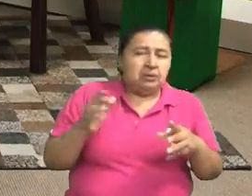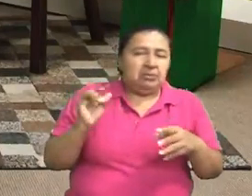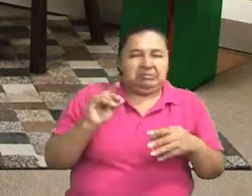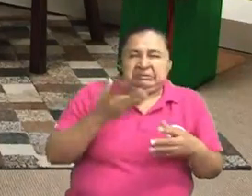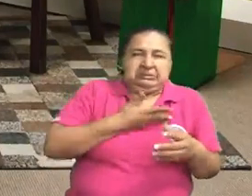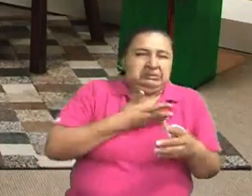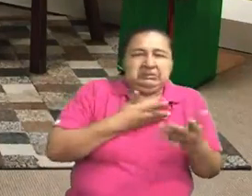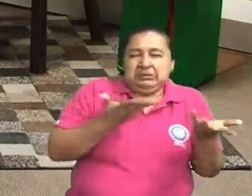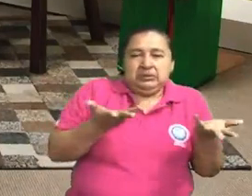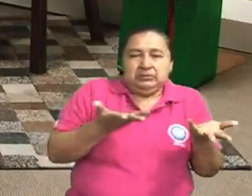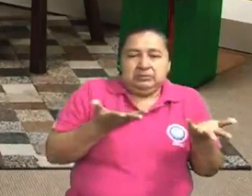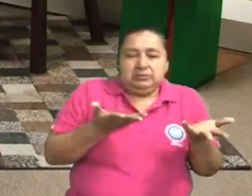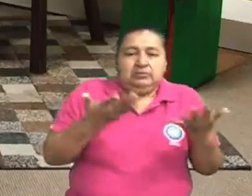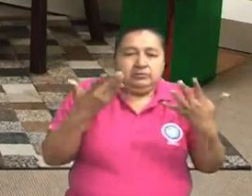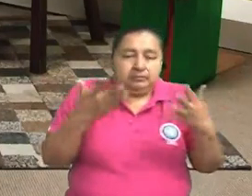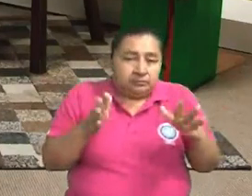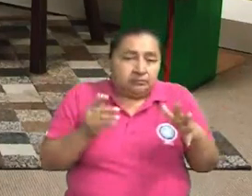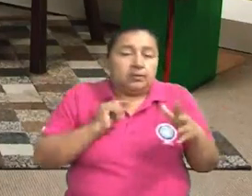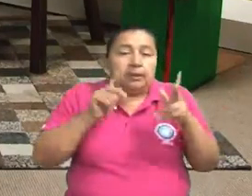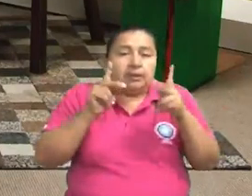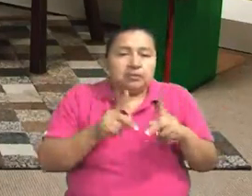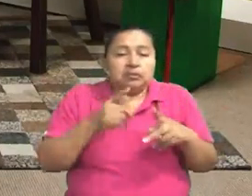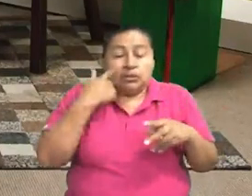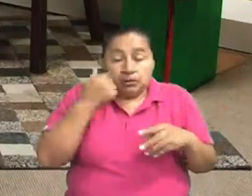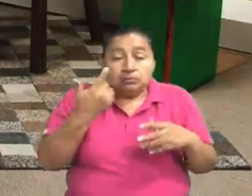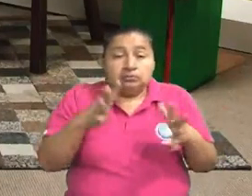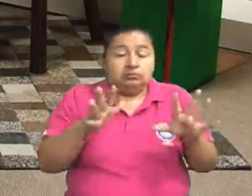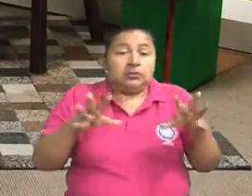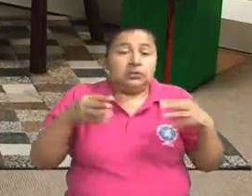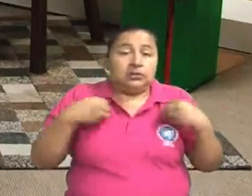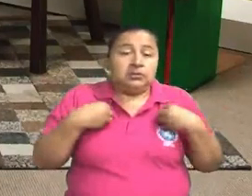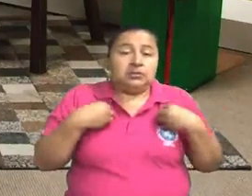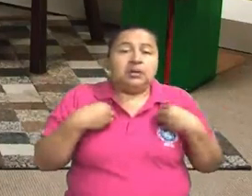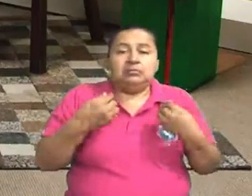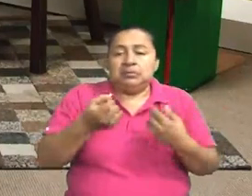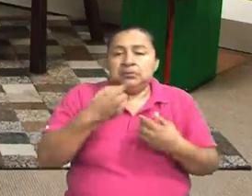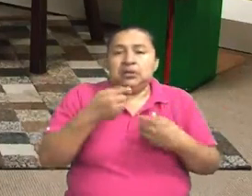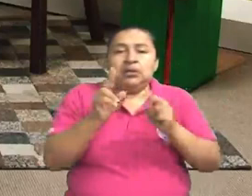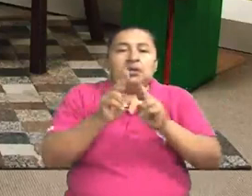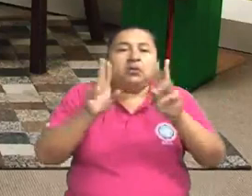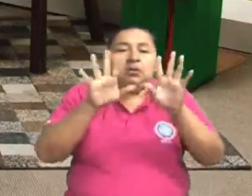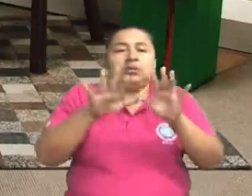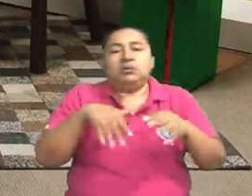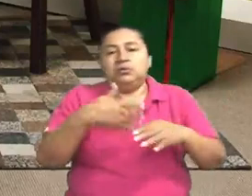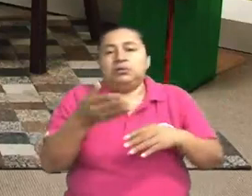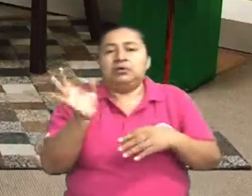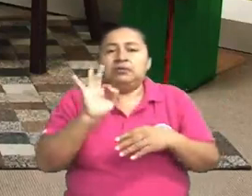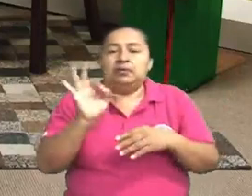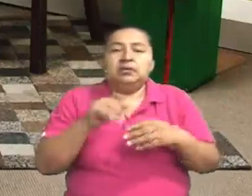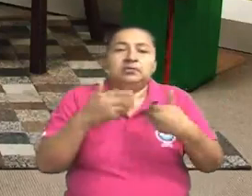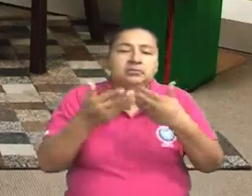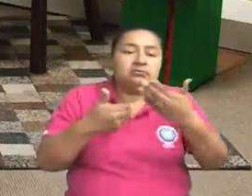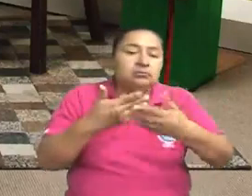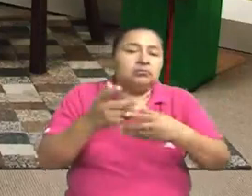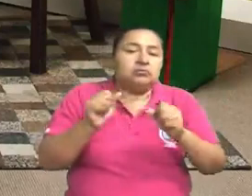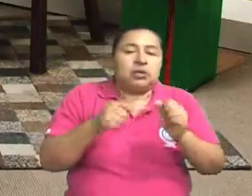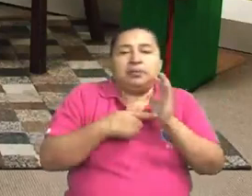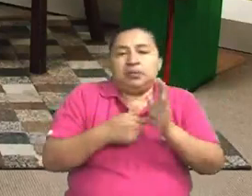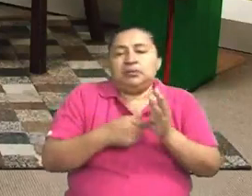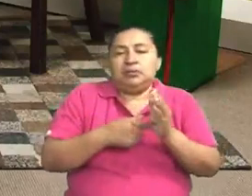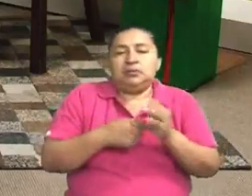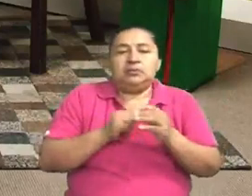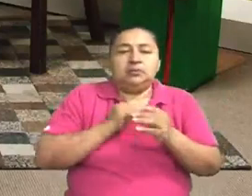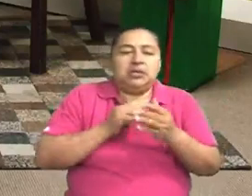nicaragüense? Ya la población ha asimilado la medicina natural y las terapias complementarias como, por ejemplo,